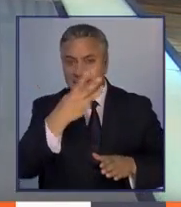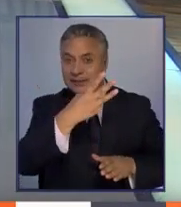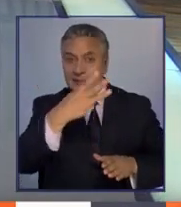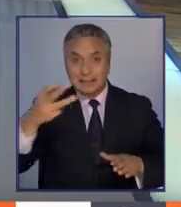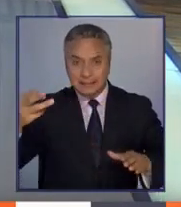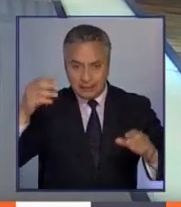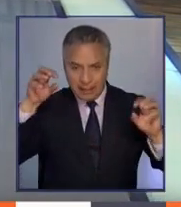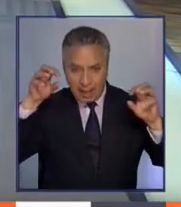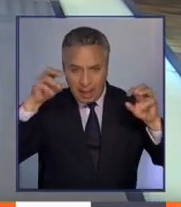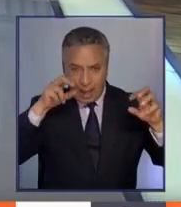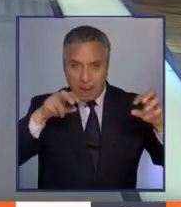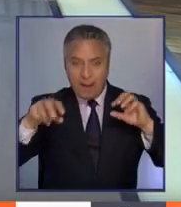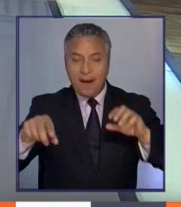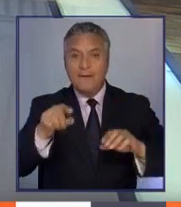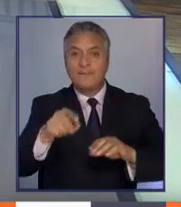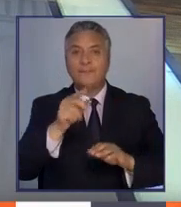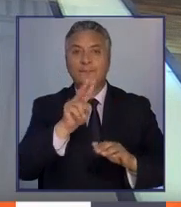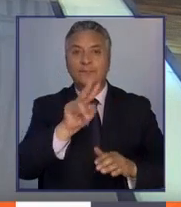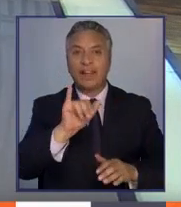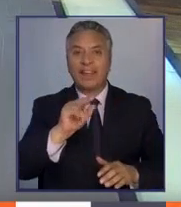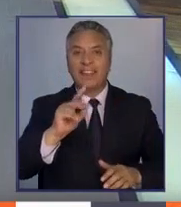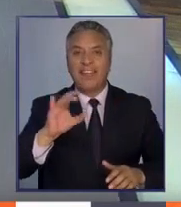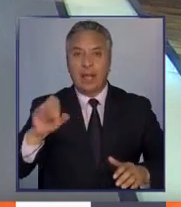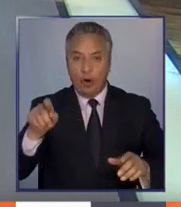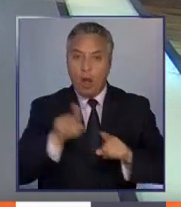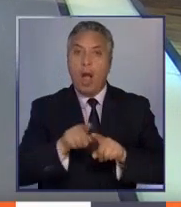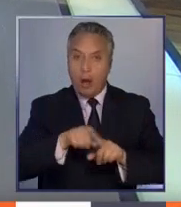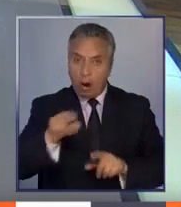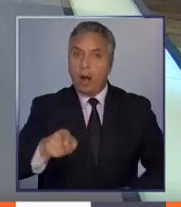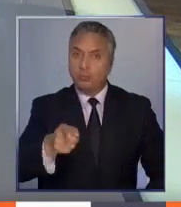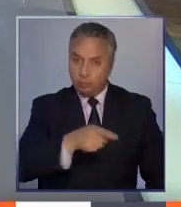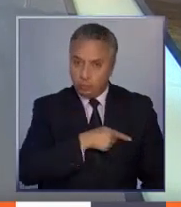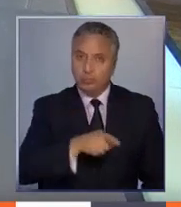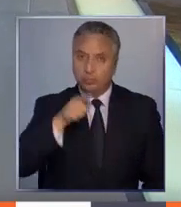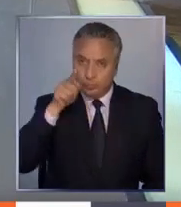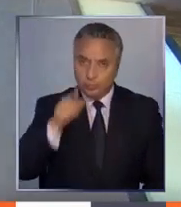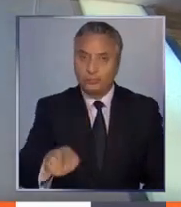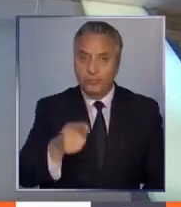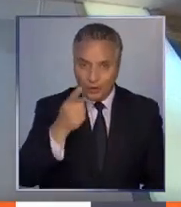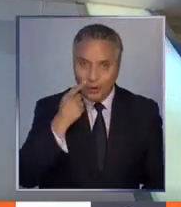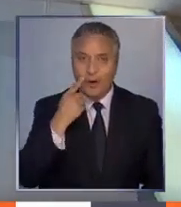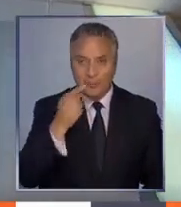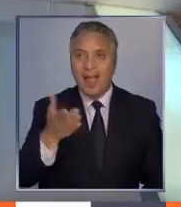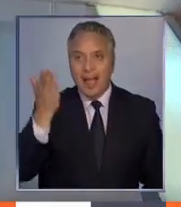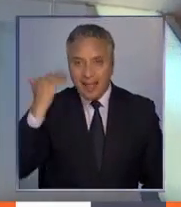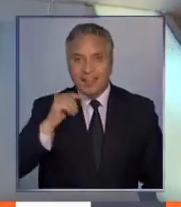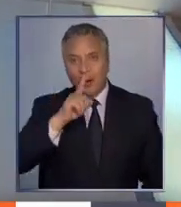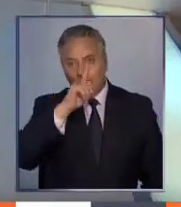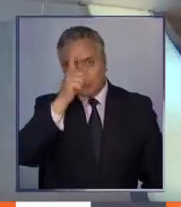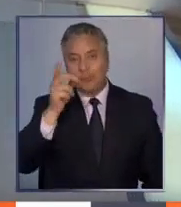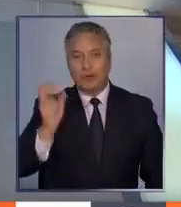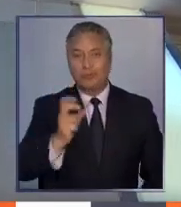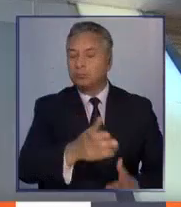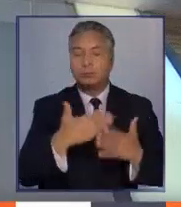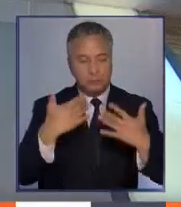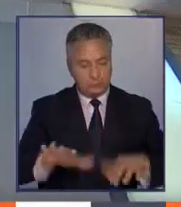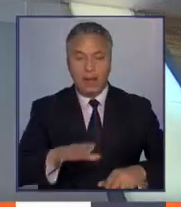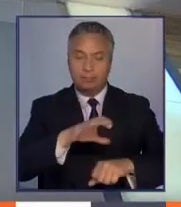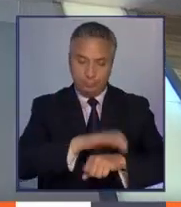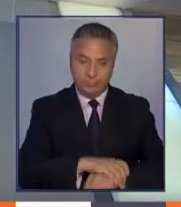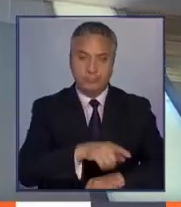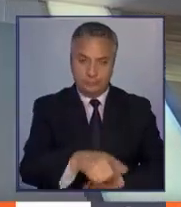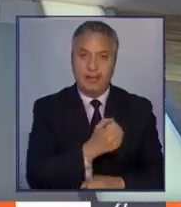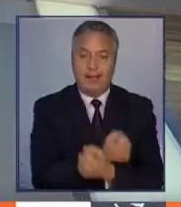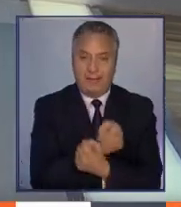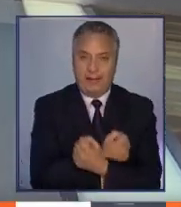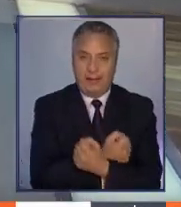barrio y los videos hoy son las pruebas que inculpan a uno de los delincuentes que solía operar en la zona y que ya fue detenido por carabineros.